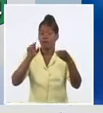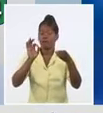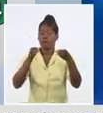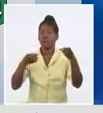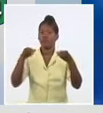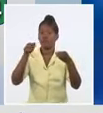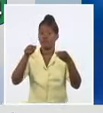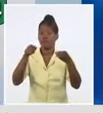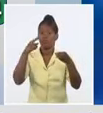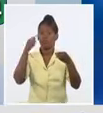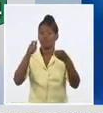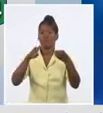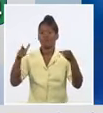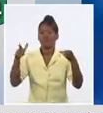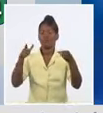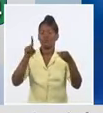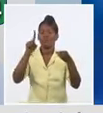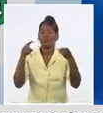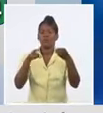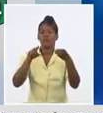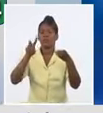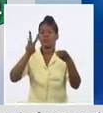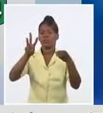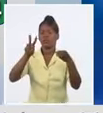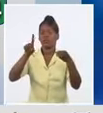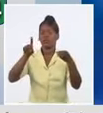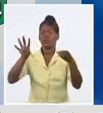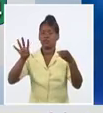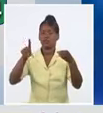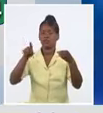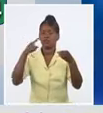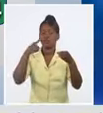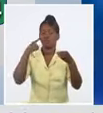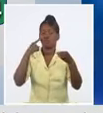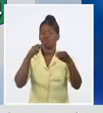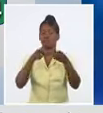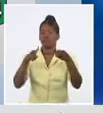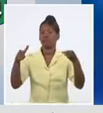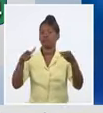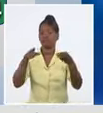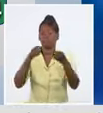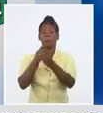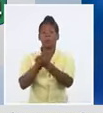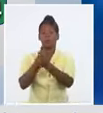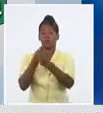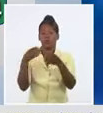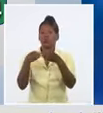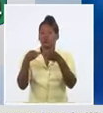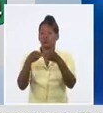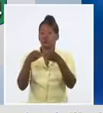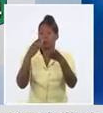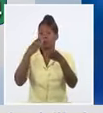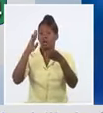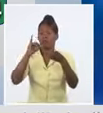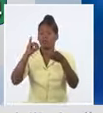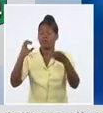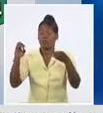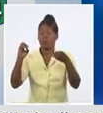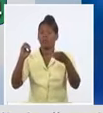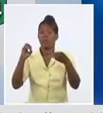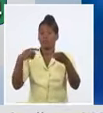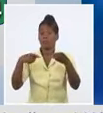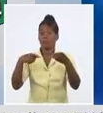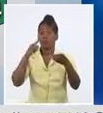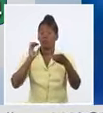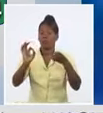un número elevado, 1,314, el 27,5% de los diagnosticados, teniendo en cuenta